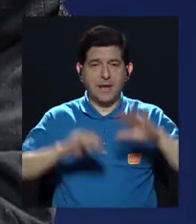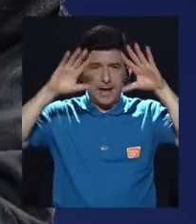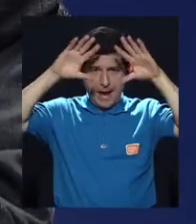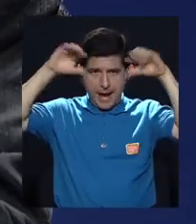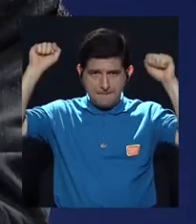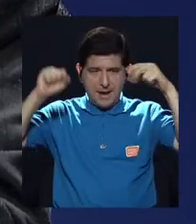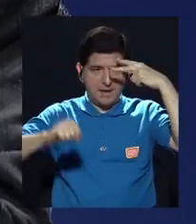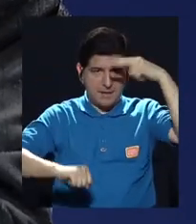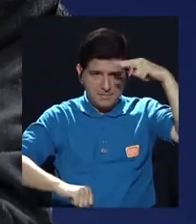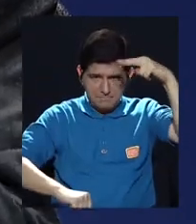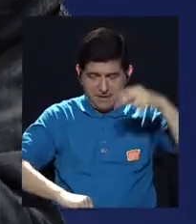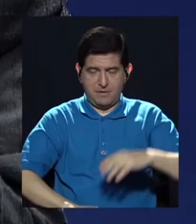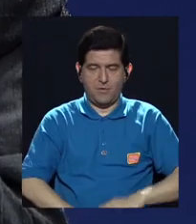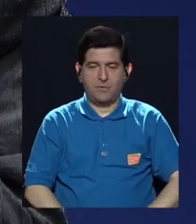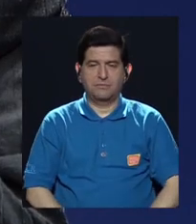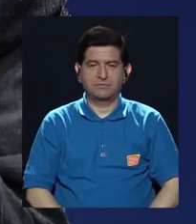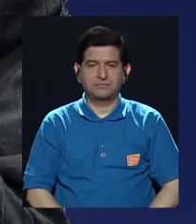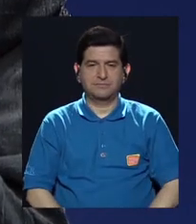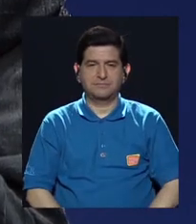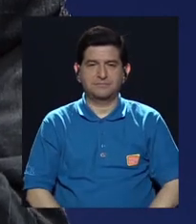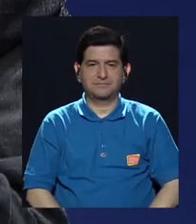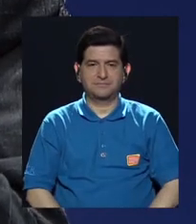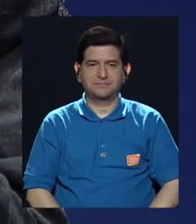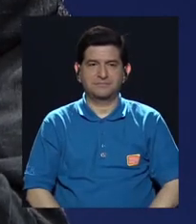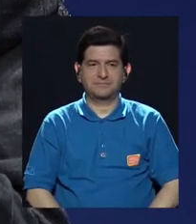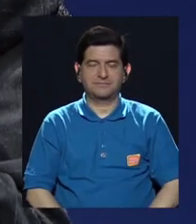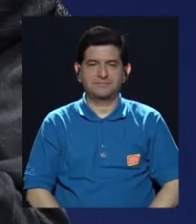en Embajada de México, y ahí,